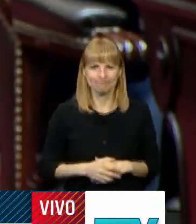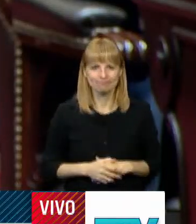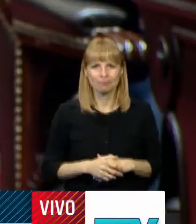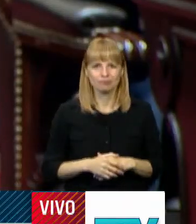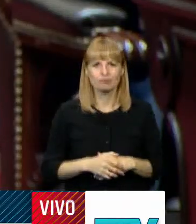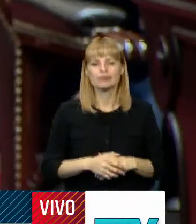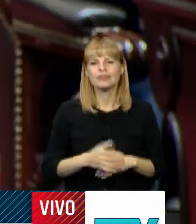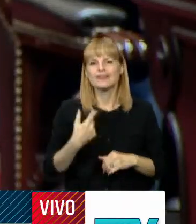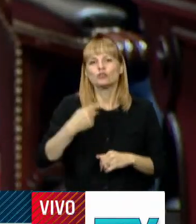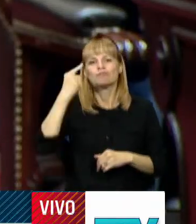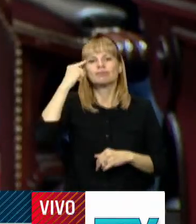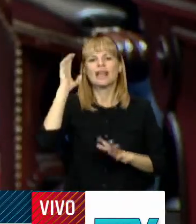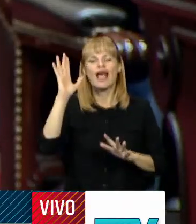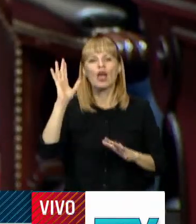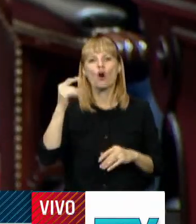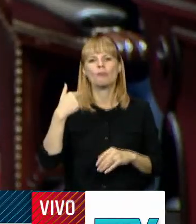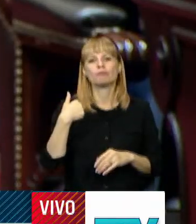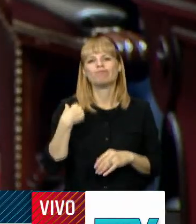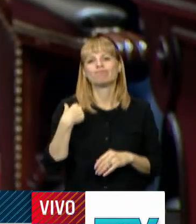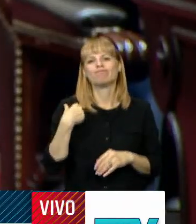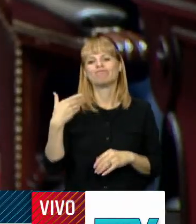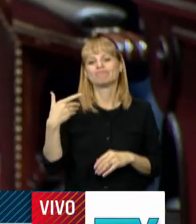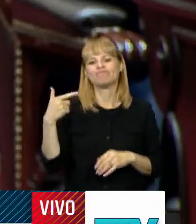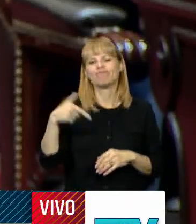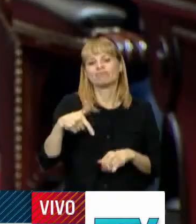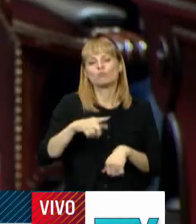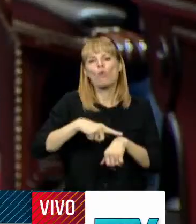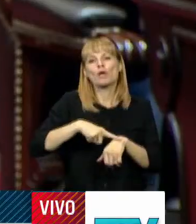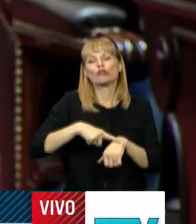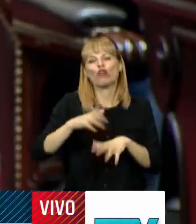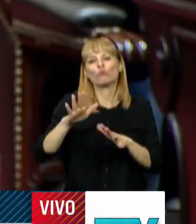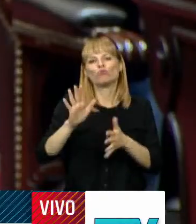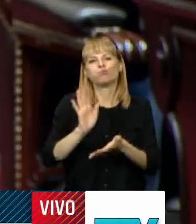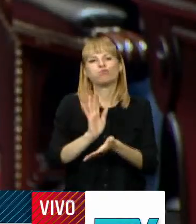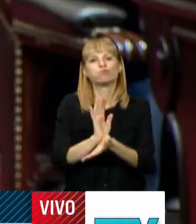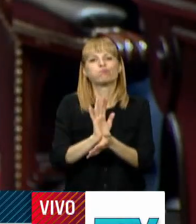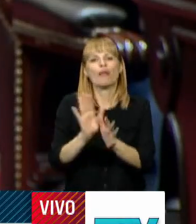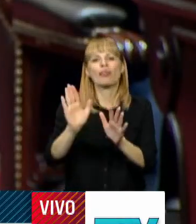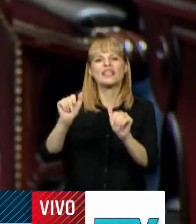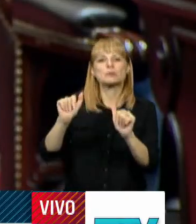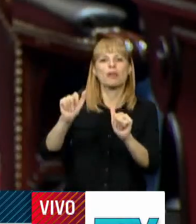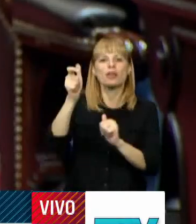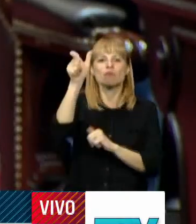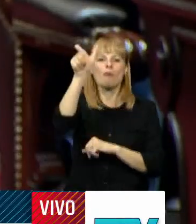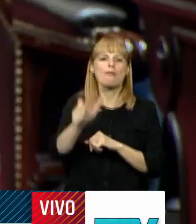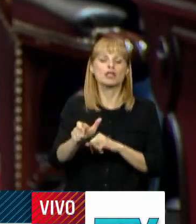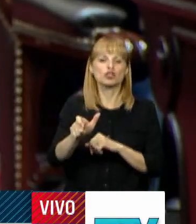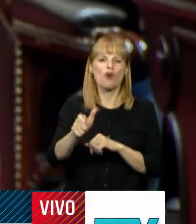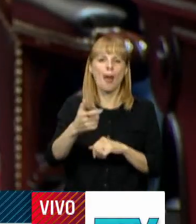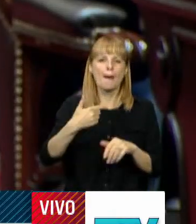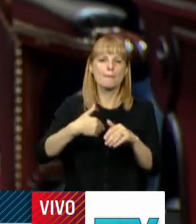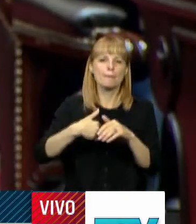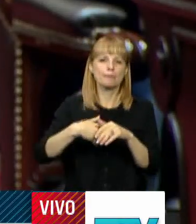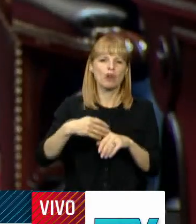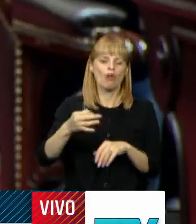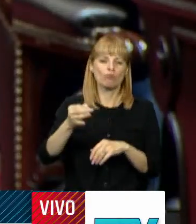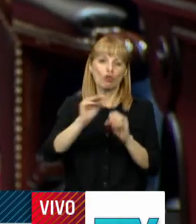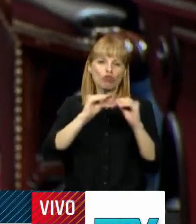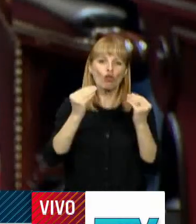creo que venimos a despedir un hombre que en 12 años visitó más de 60